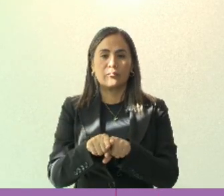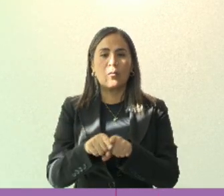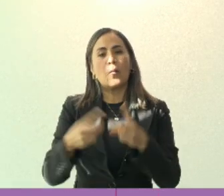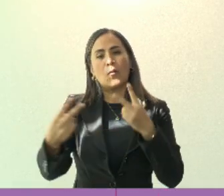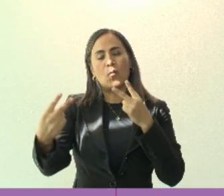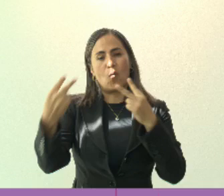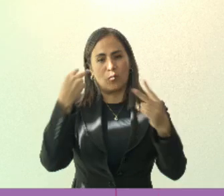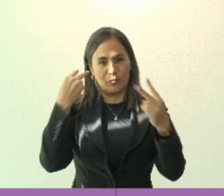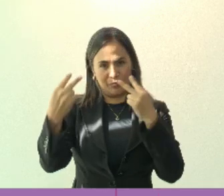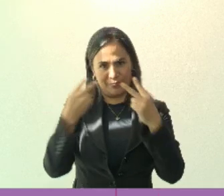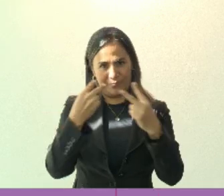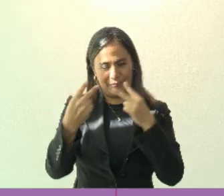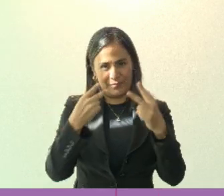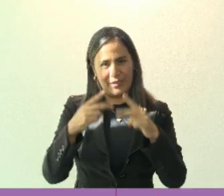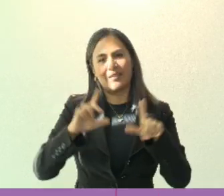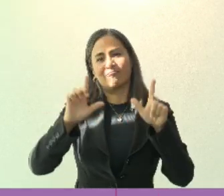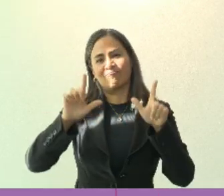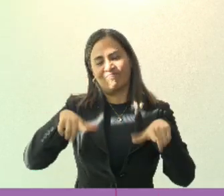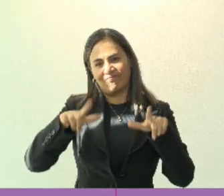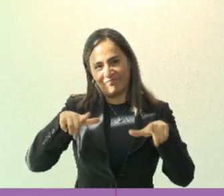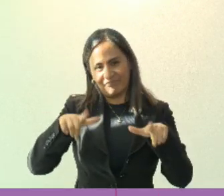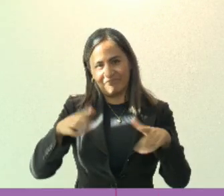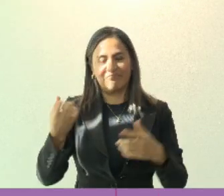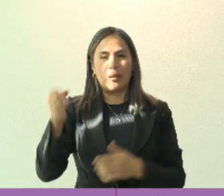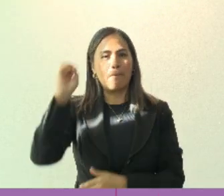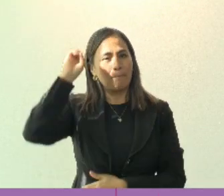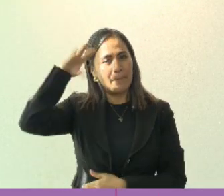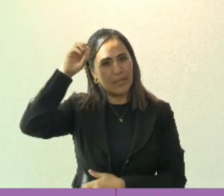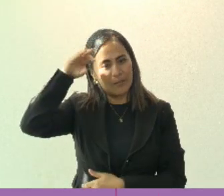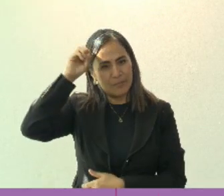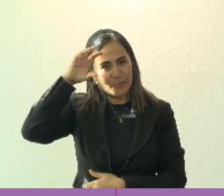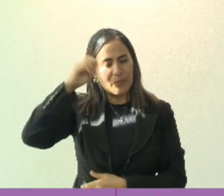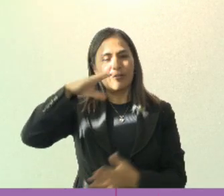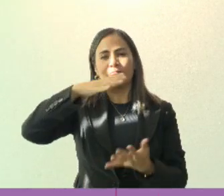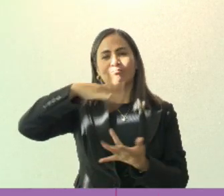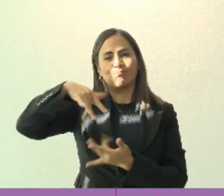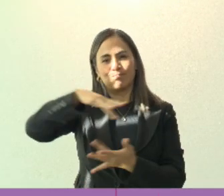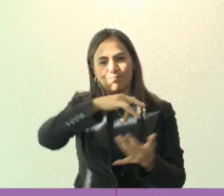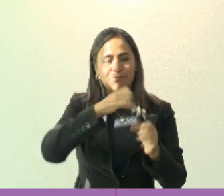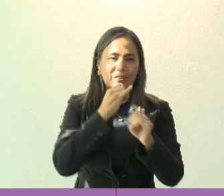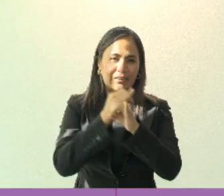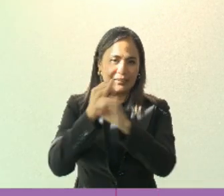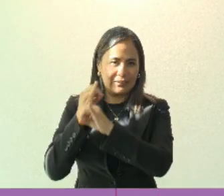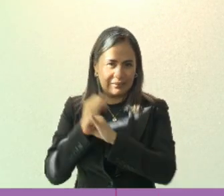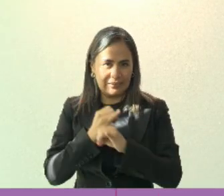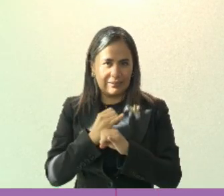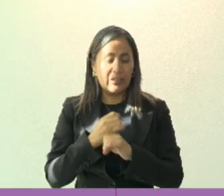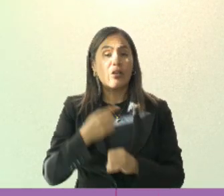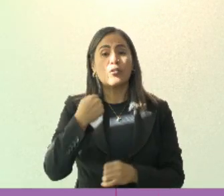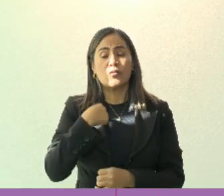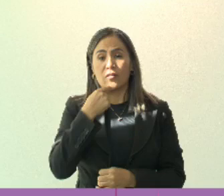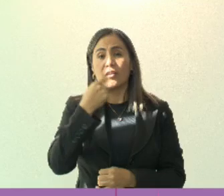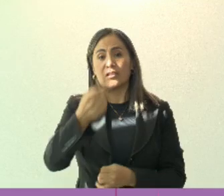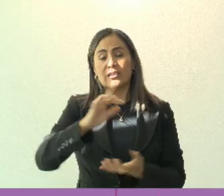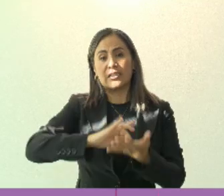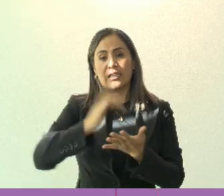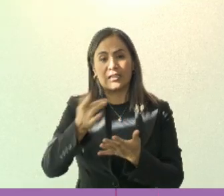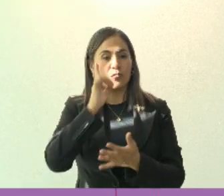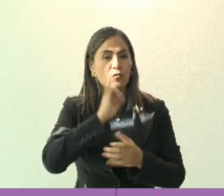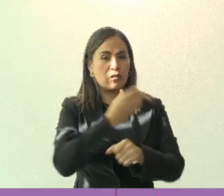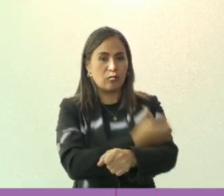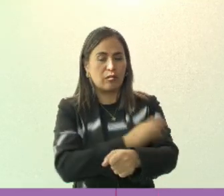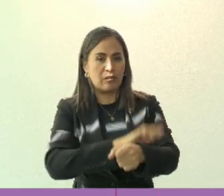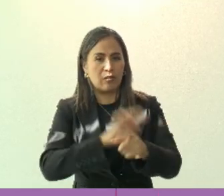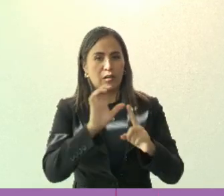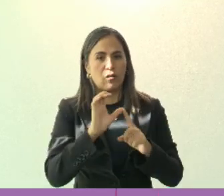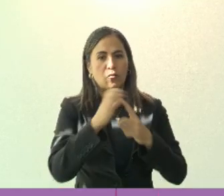siguen en la transmisión de redes sociales. Yo le quiero agradecer mucho a mi coordinadora de la